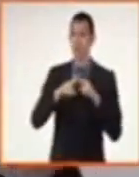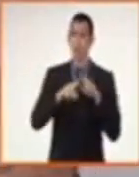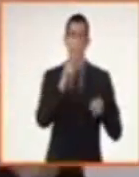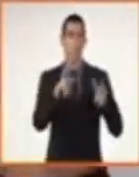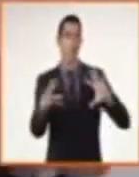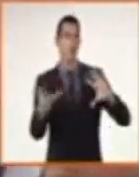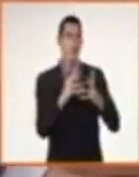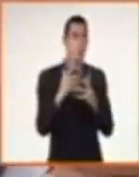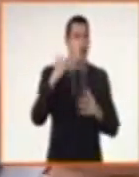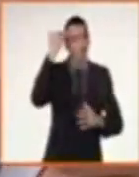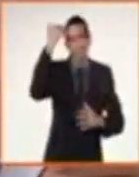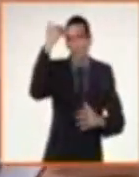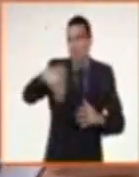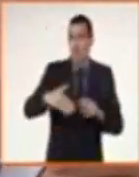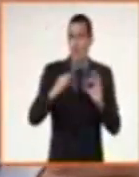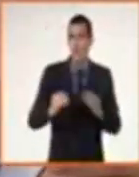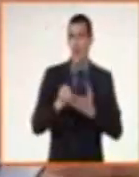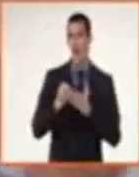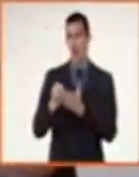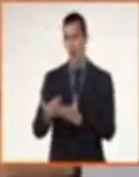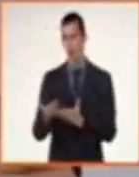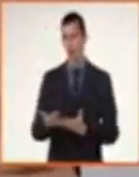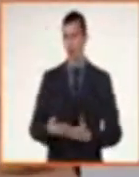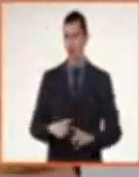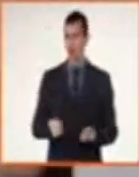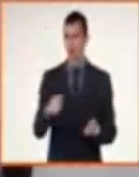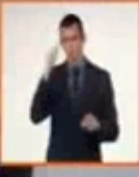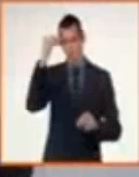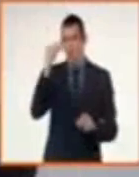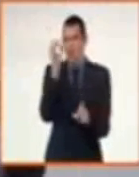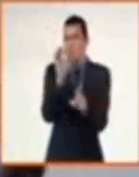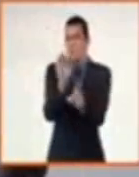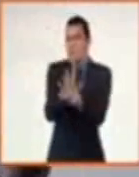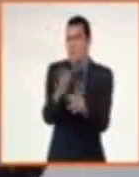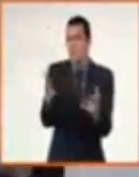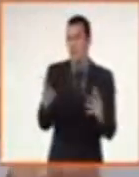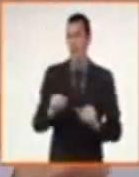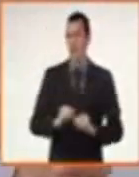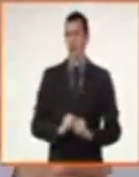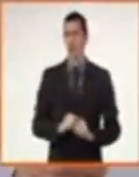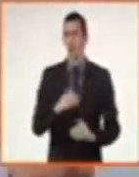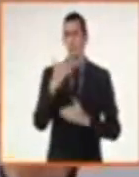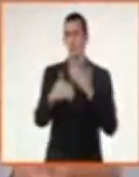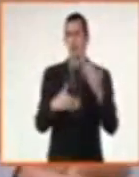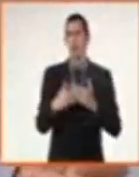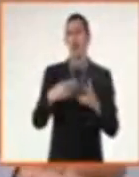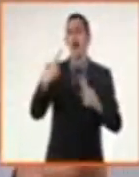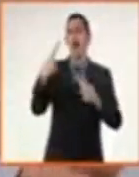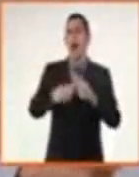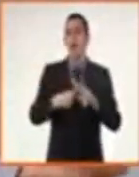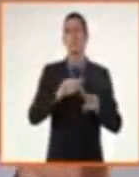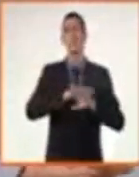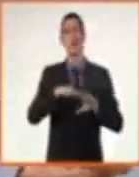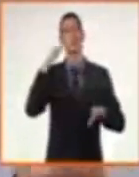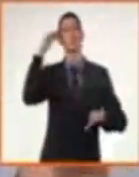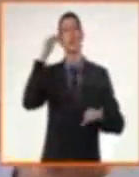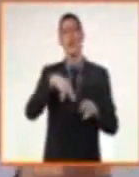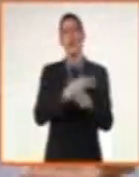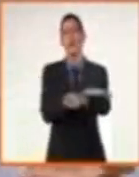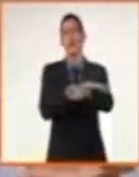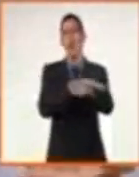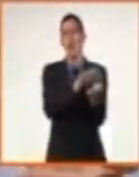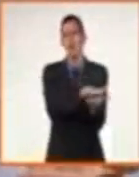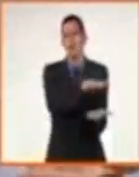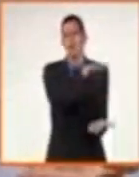los intereses para esa agenda parlamentaria desde la base, y luego ir a esa base a discutir los textos legislativos,